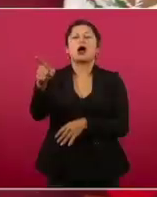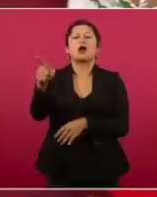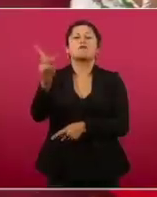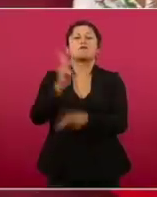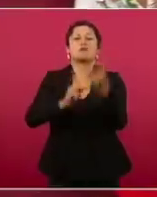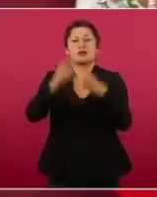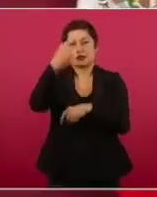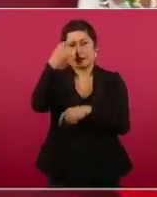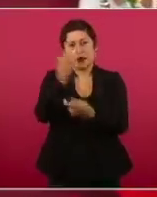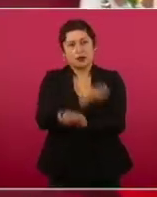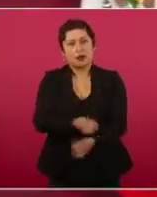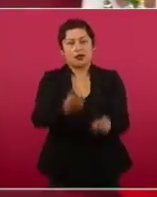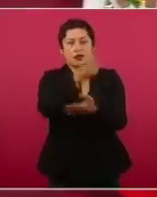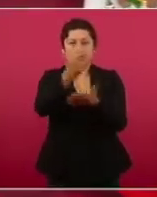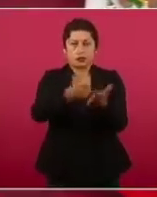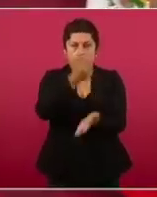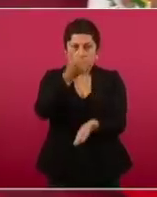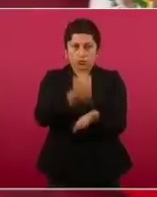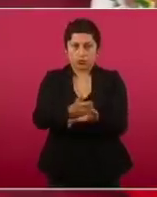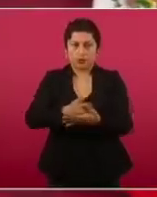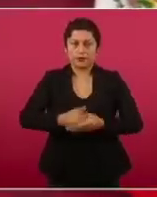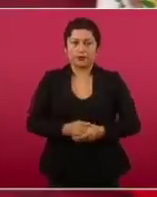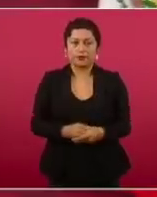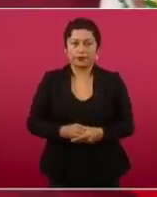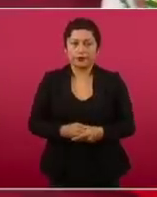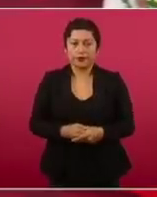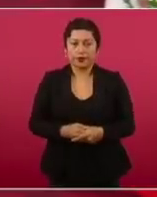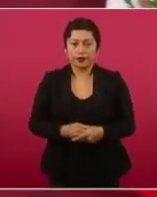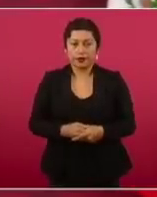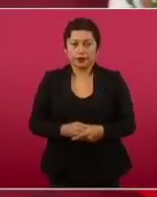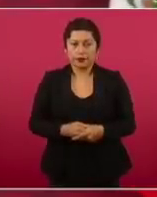Sí, pero es la zona citrícola